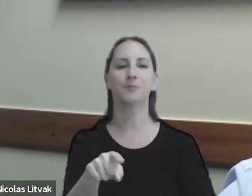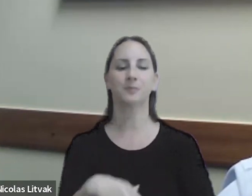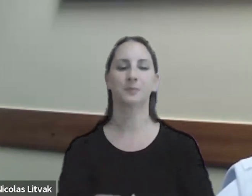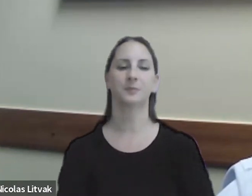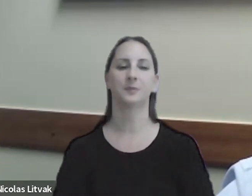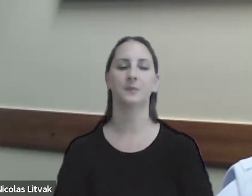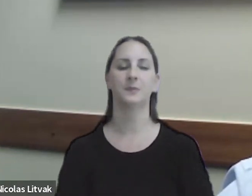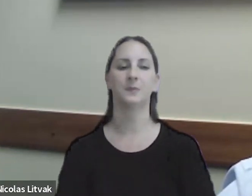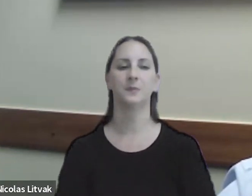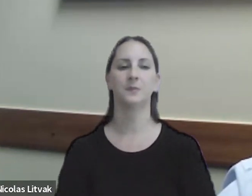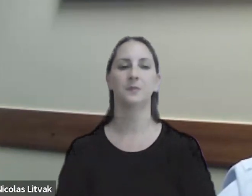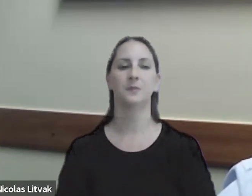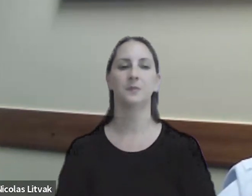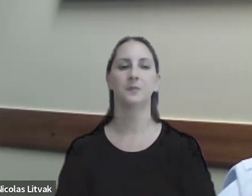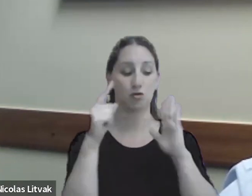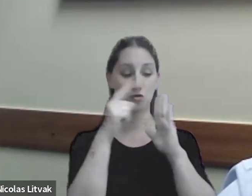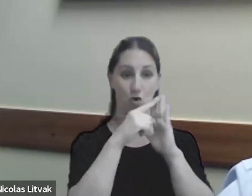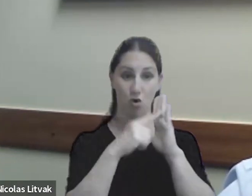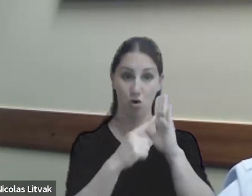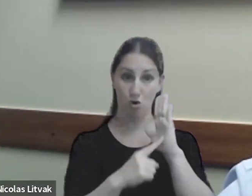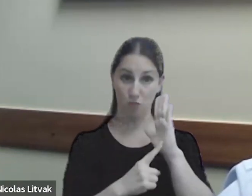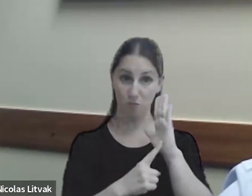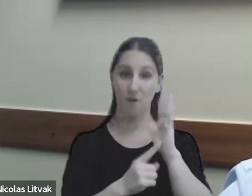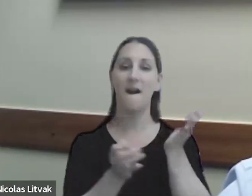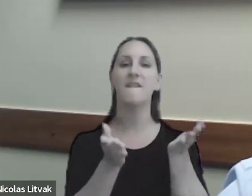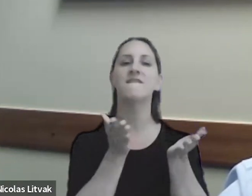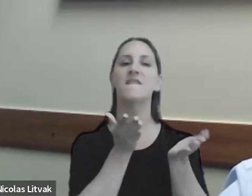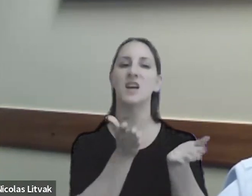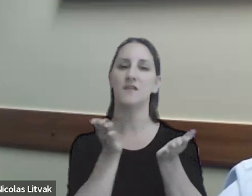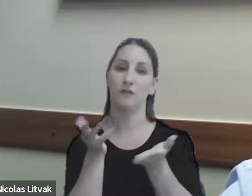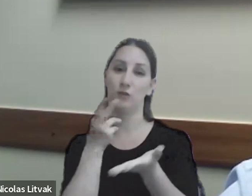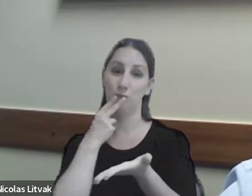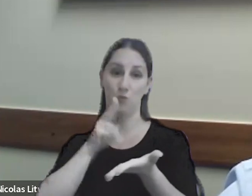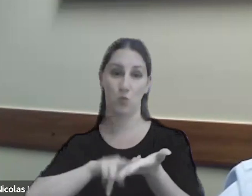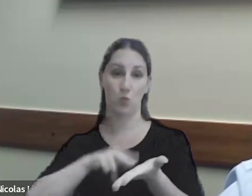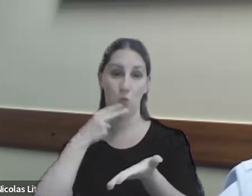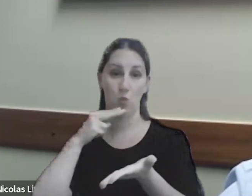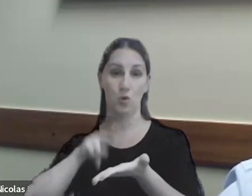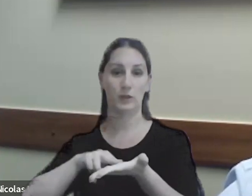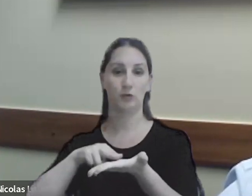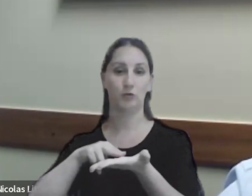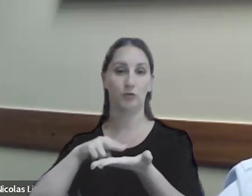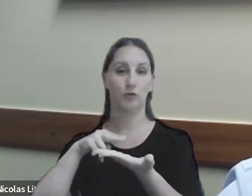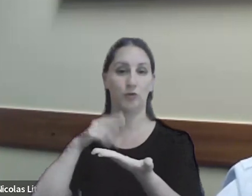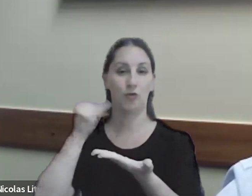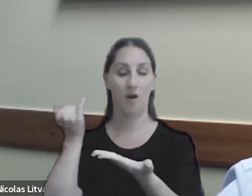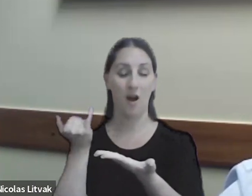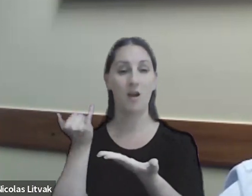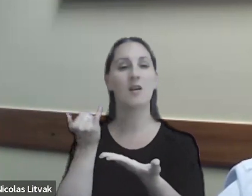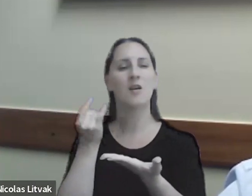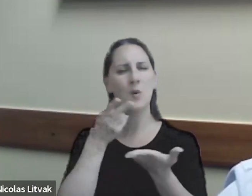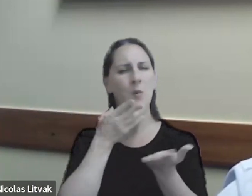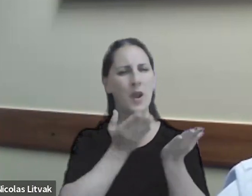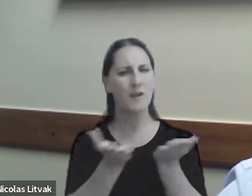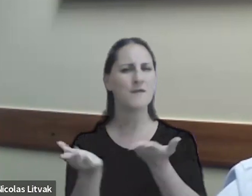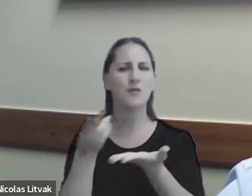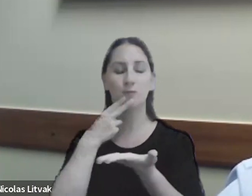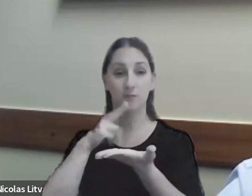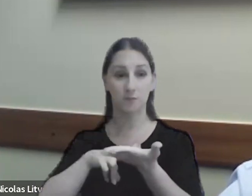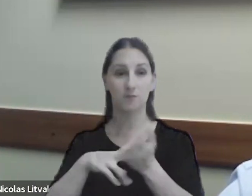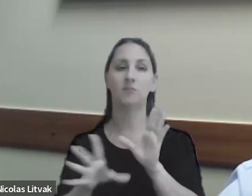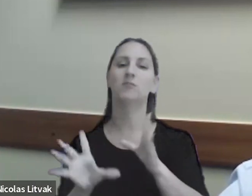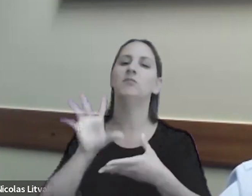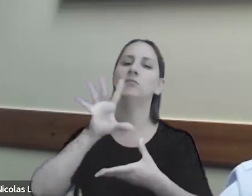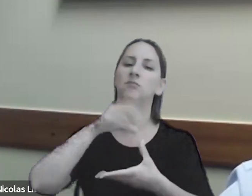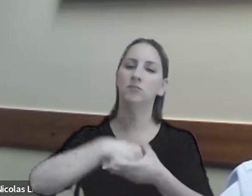dentro de su marco normativo beneficios fiscales y si esos beneficios fiscales están incorporados dentro de los